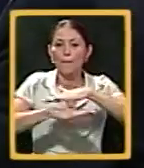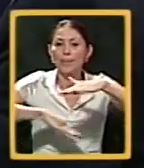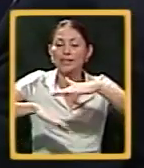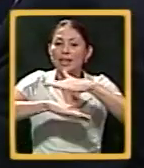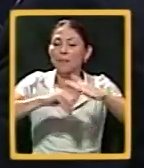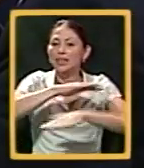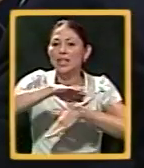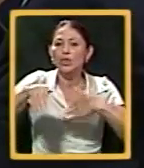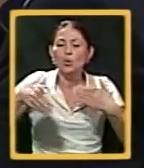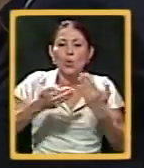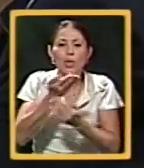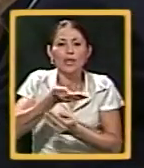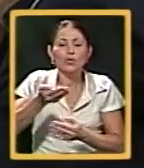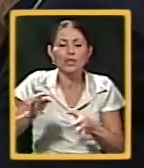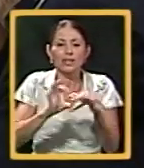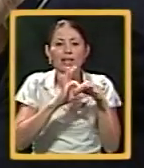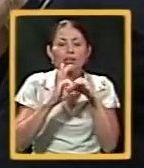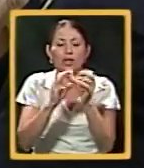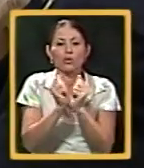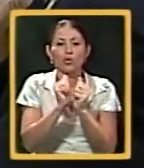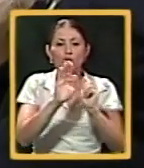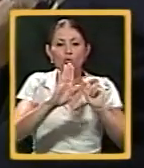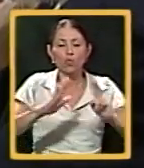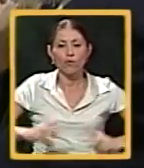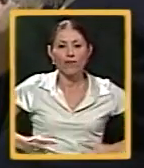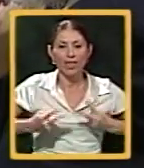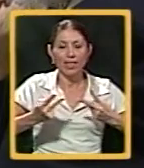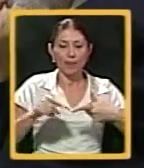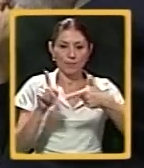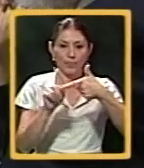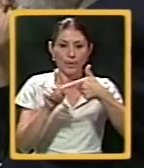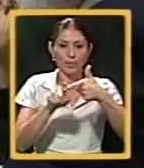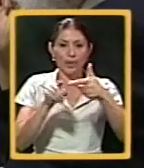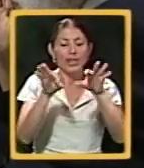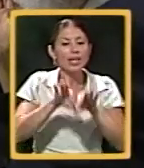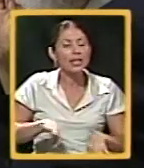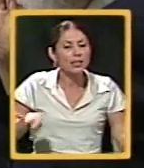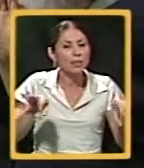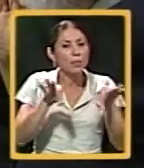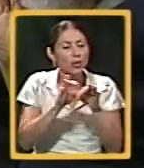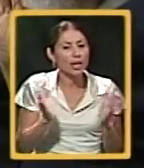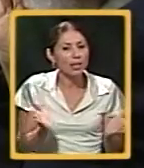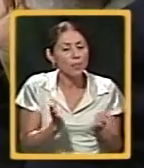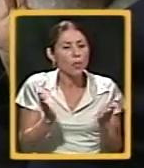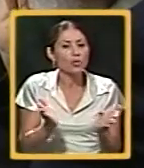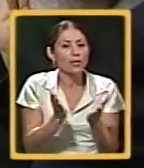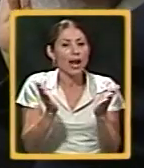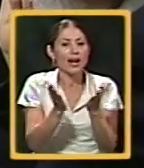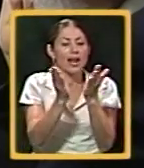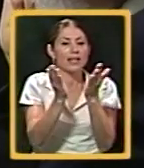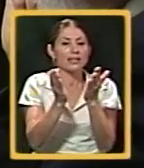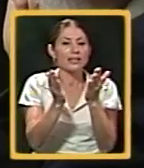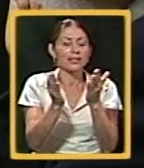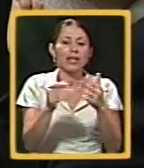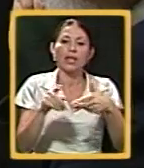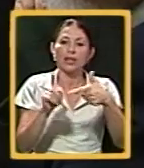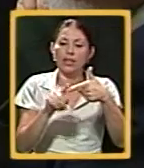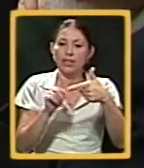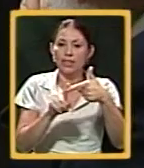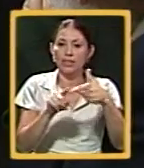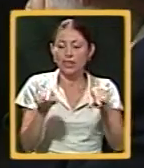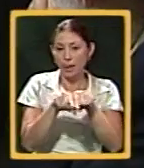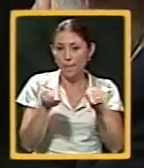de su vida, y que es importante impulsarlas. Y por otro lado también es hacer conciencia